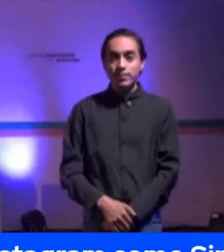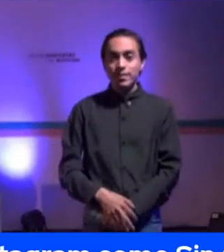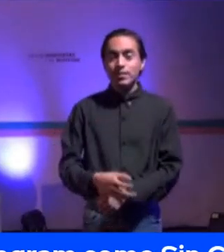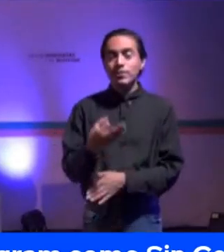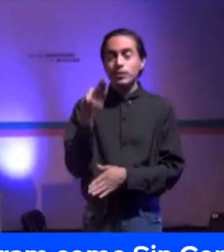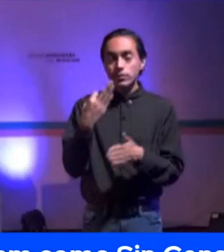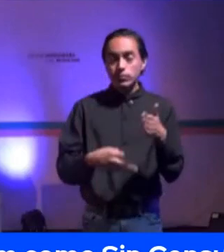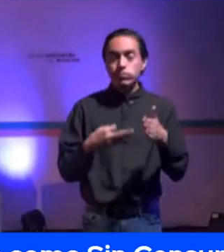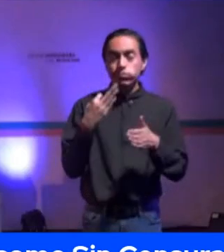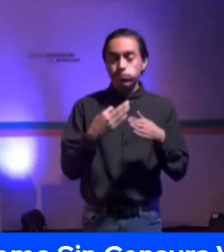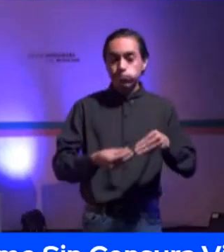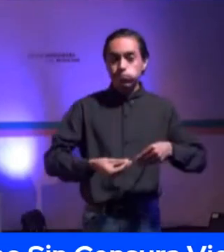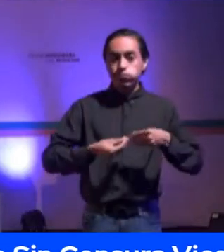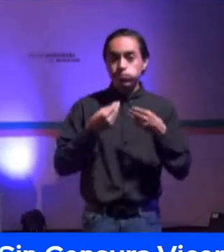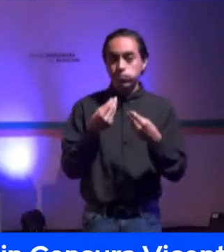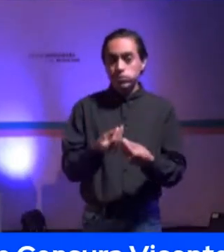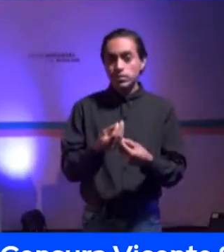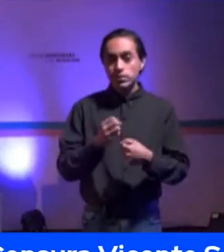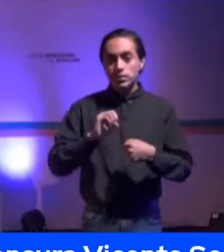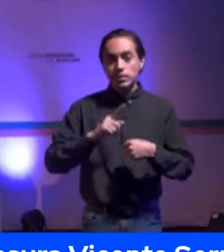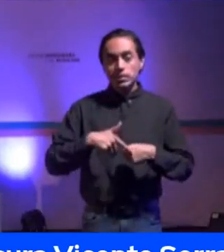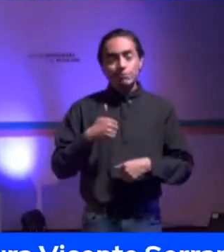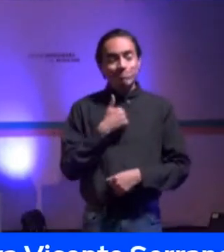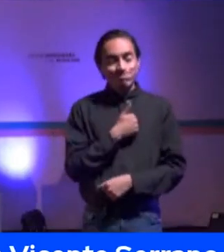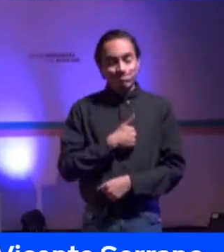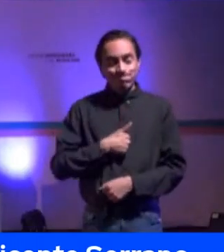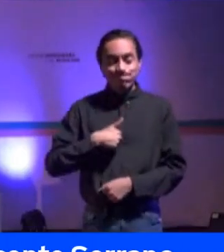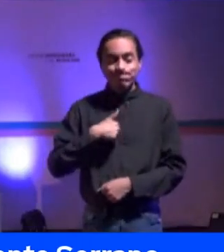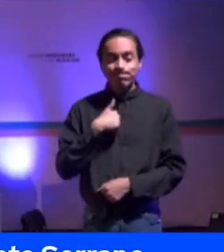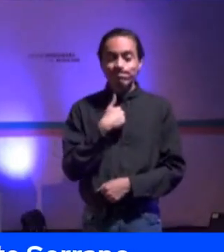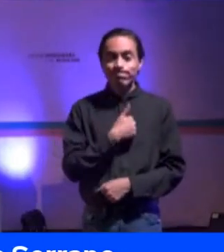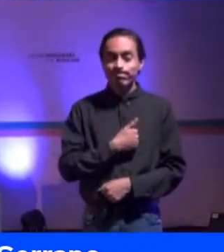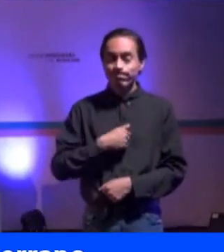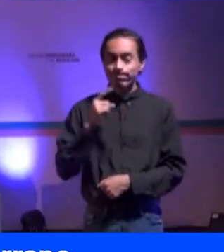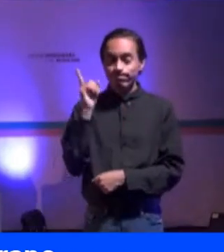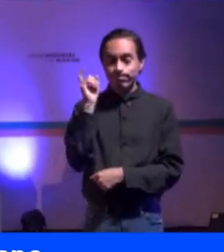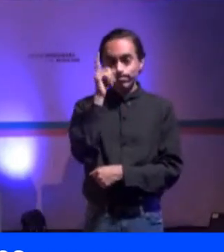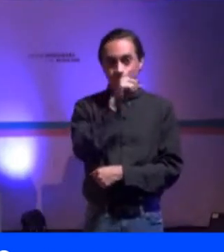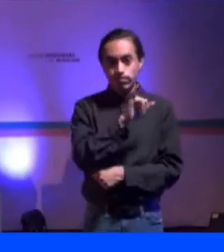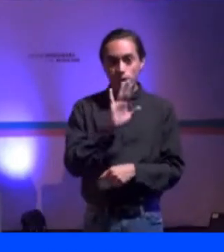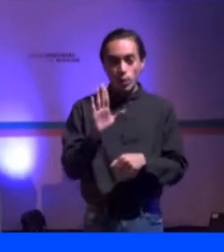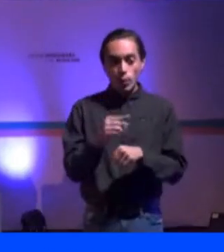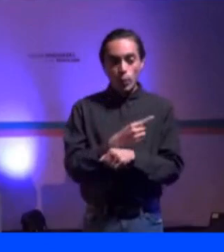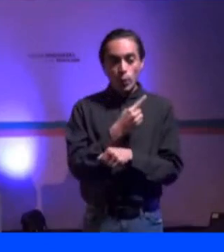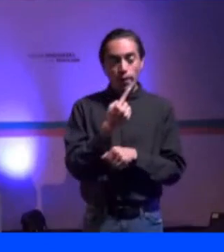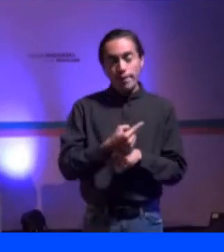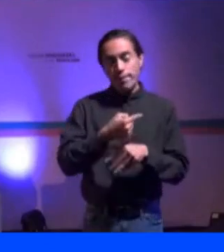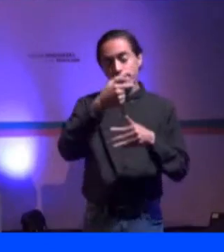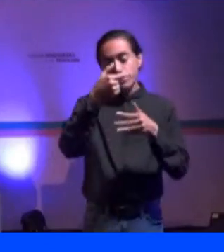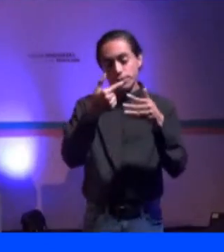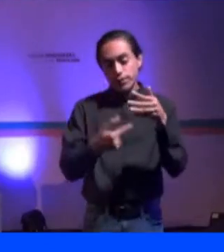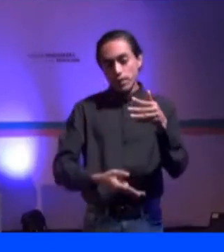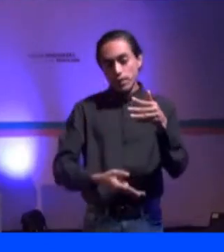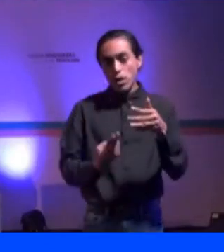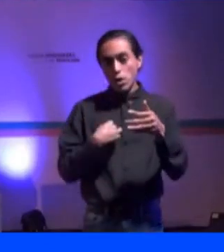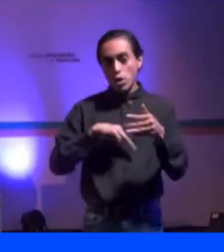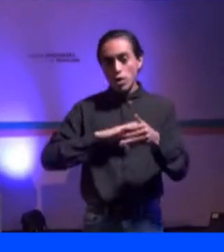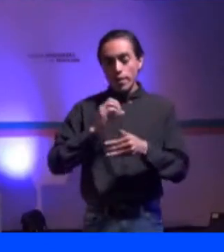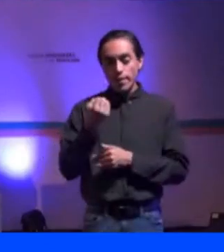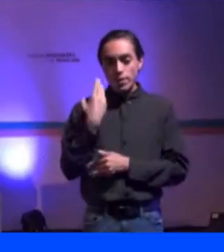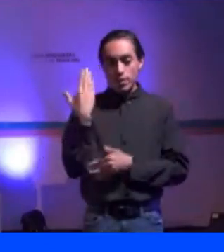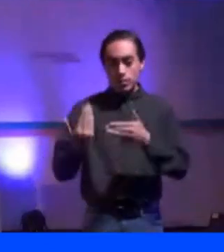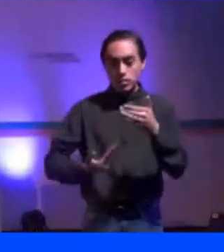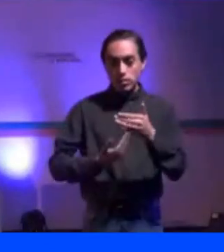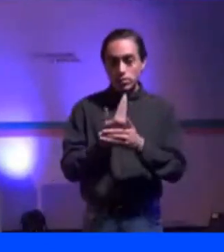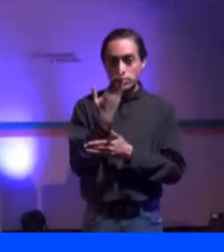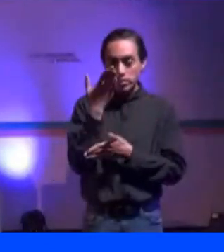mucho. Lamentablemente es un área compleja, muy compleja, y lo digo porque muchos de los casos que hemos llevado a la mañanera han tenido que ver